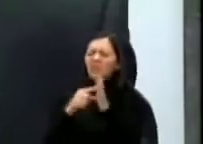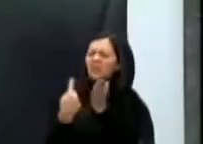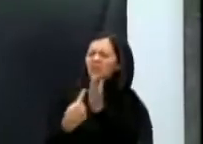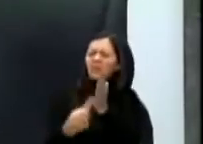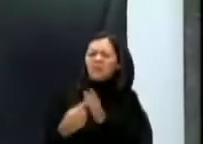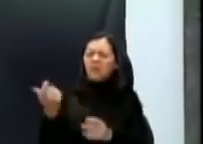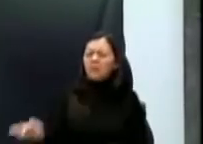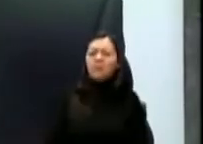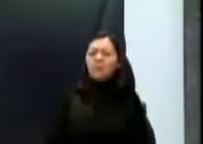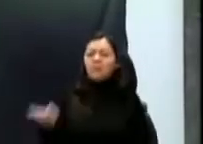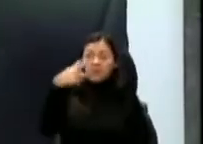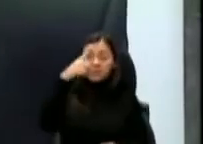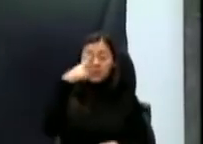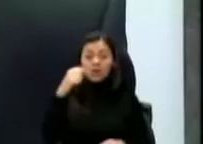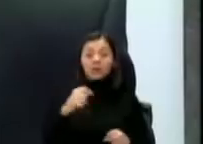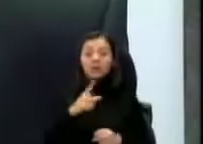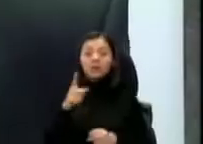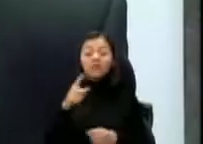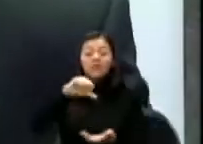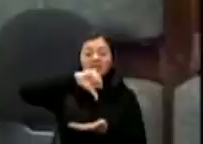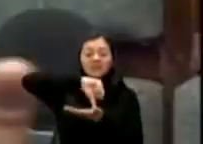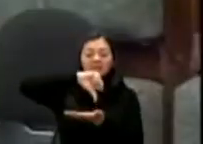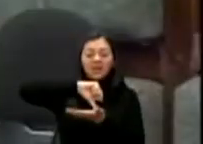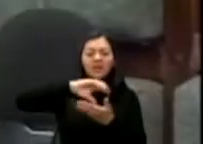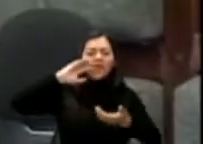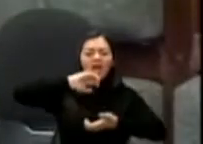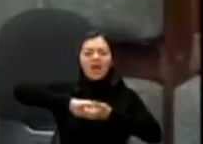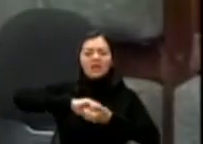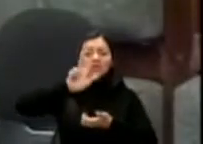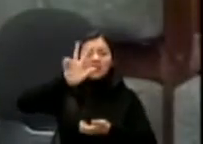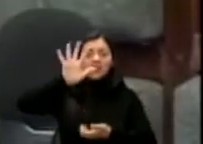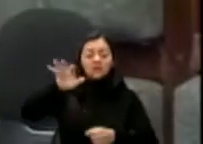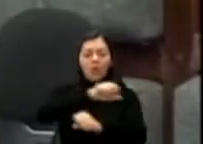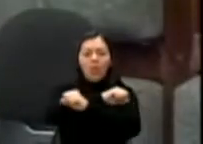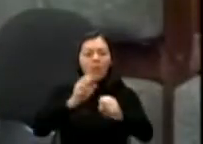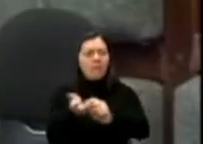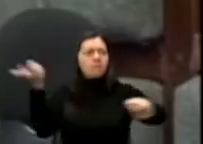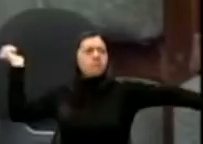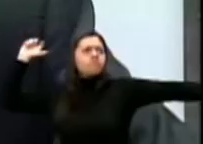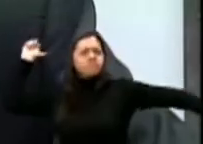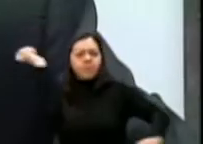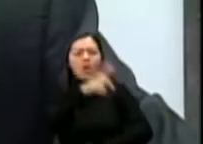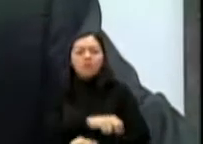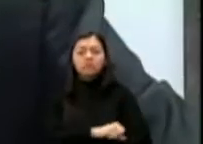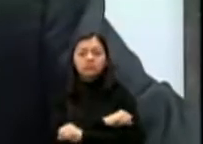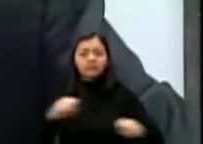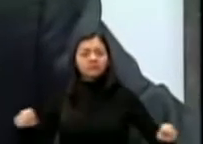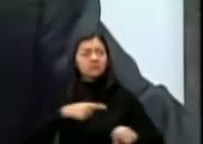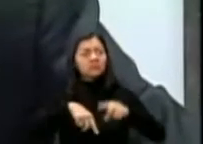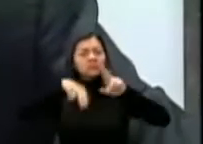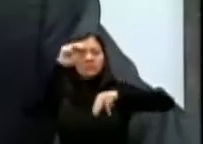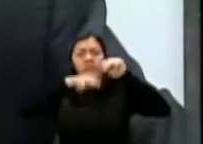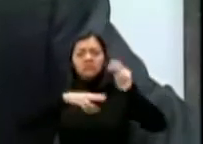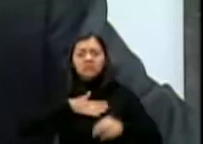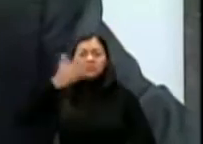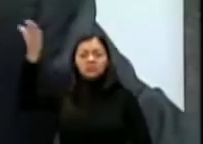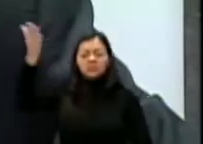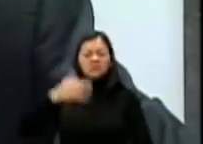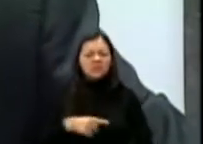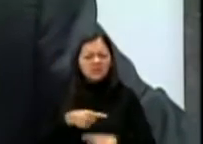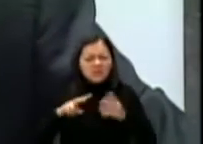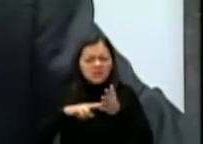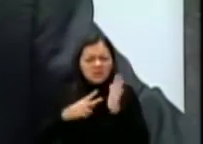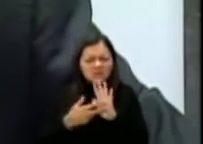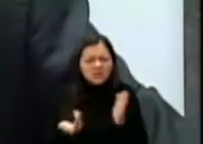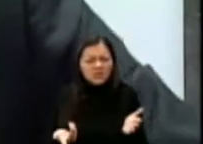han tirado han tirado una bomba en la ciudad de alianza país por ahora quien se atreve a decir que un golpe blando de estado en marcha tendrán todavía de sí